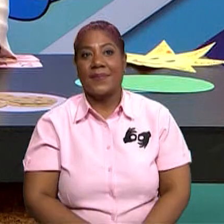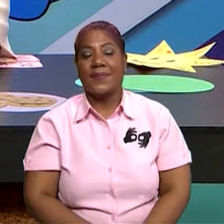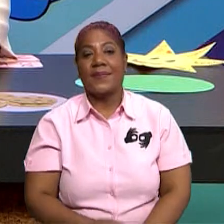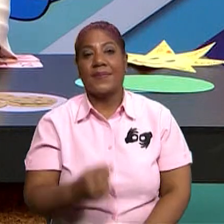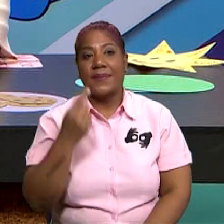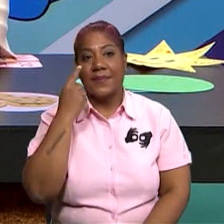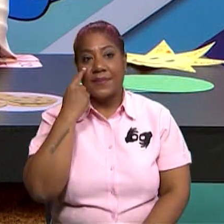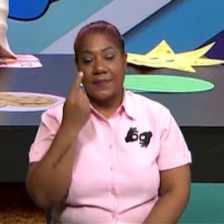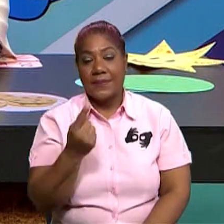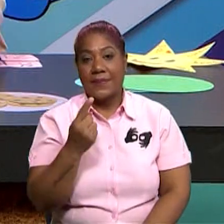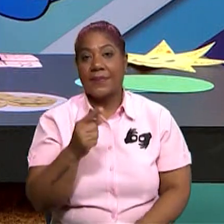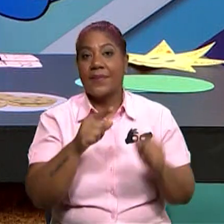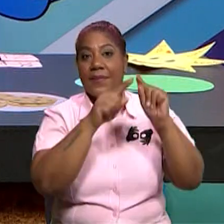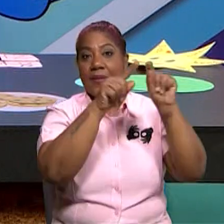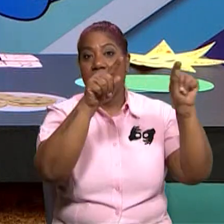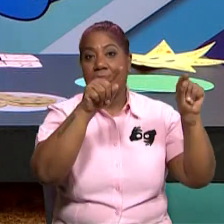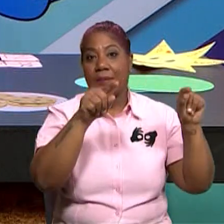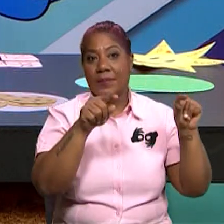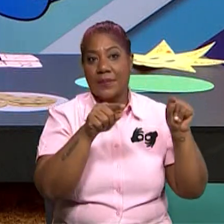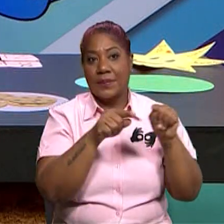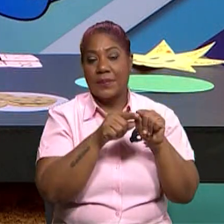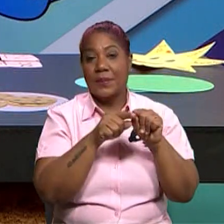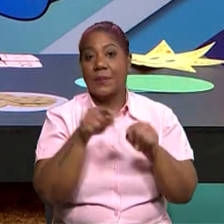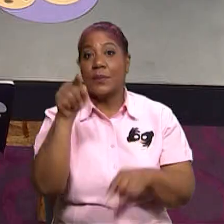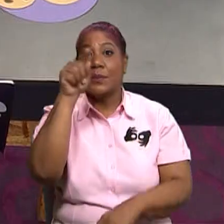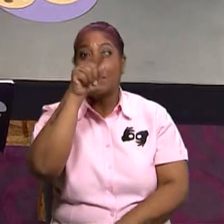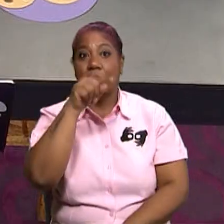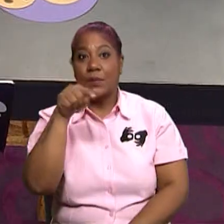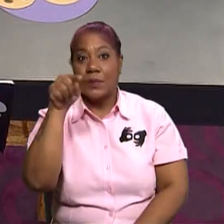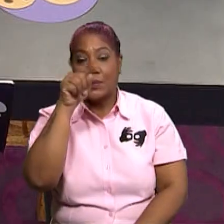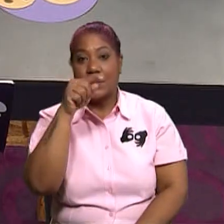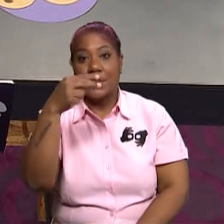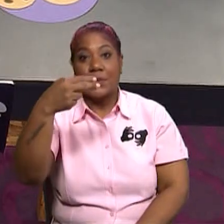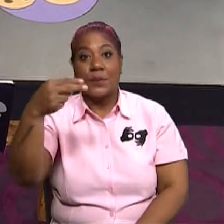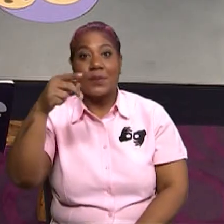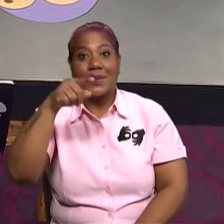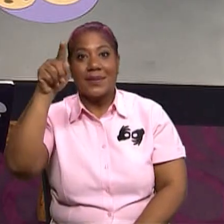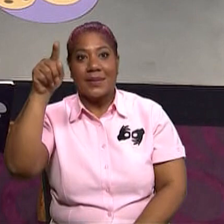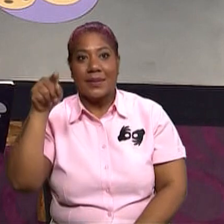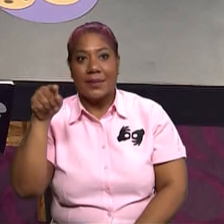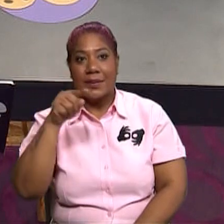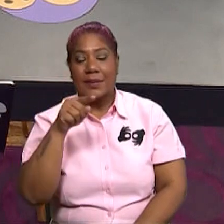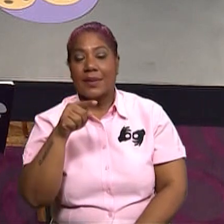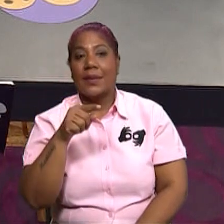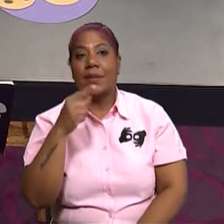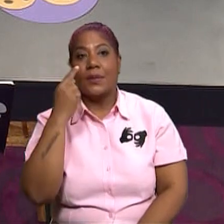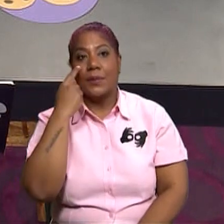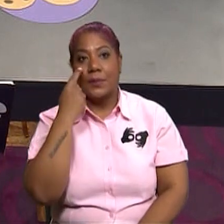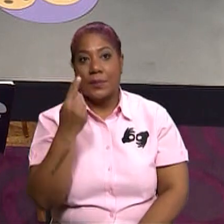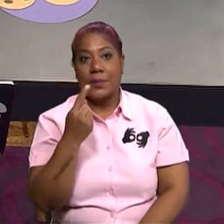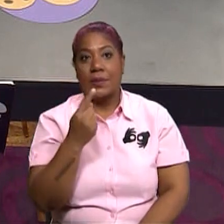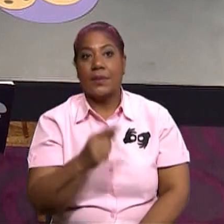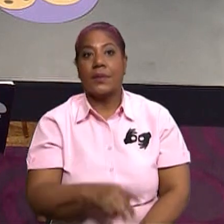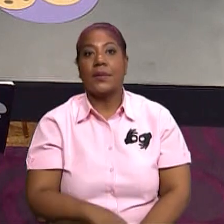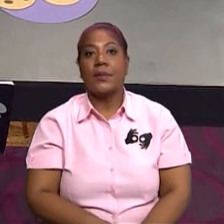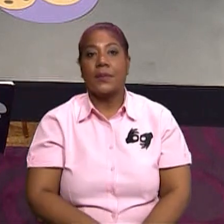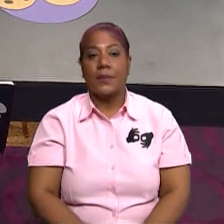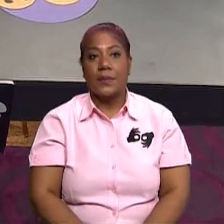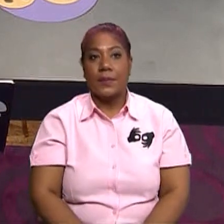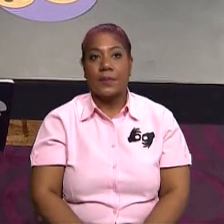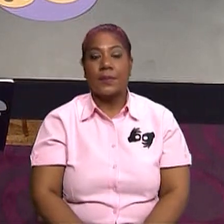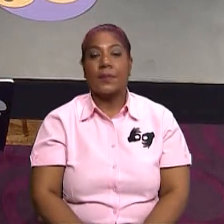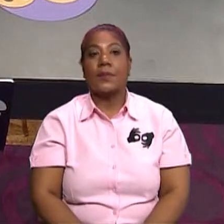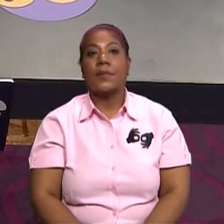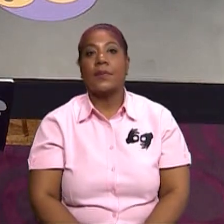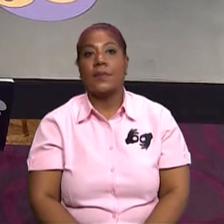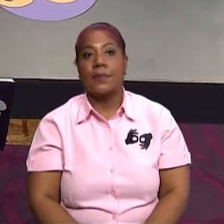fórmula. Cuadrado entre círculo entre triángulo, igual al triángulo. Con las cantidades, ustedes pueden replicar esto en su